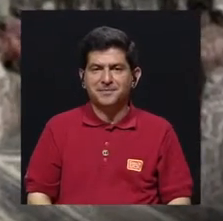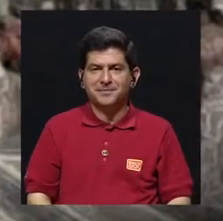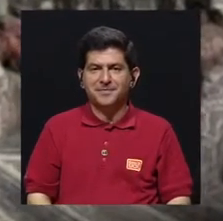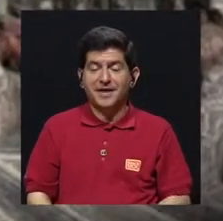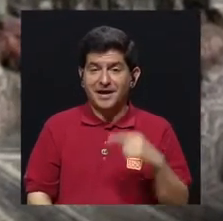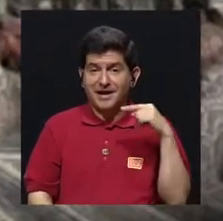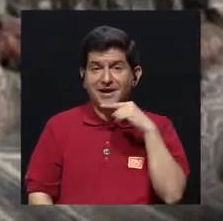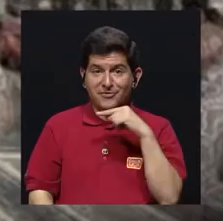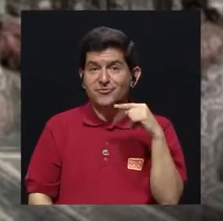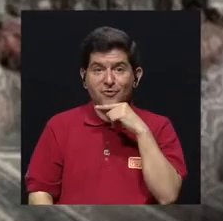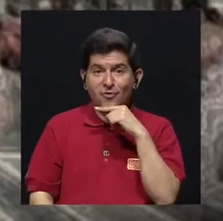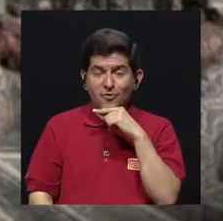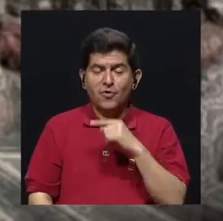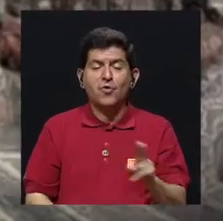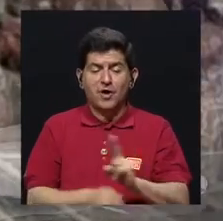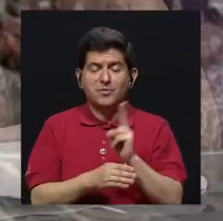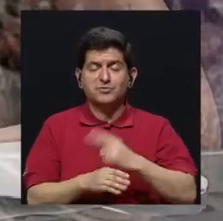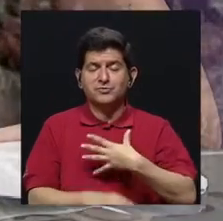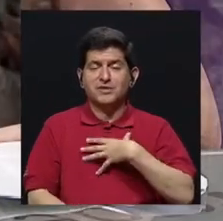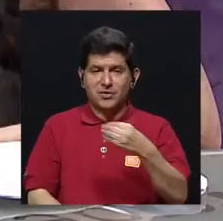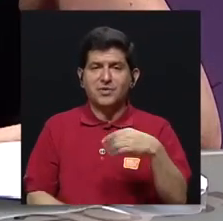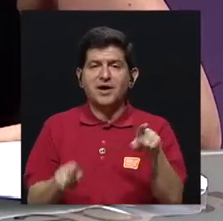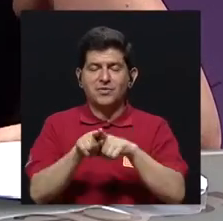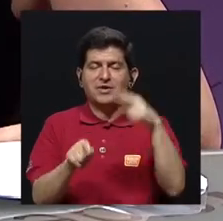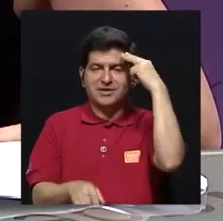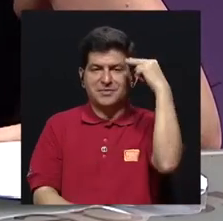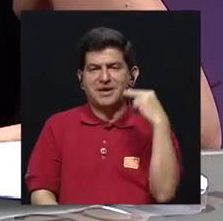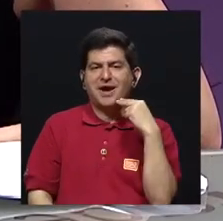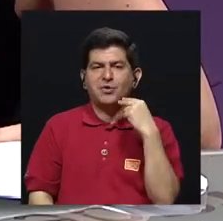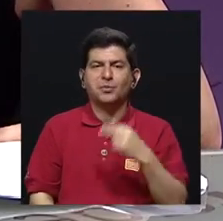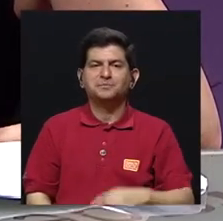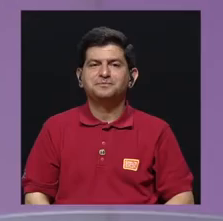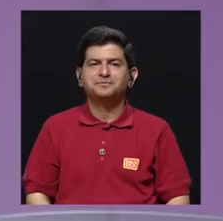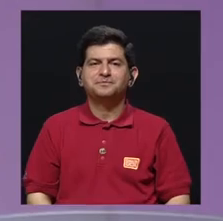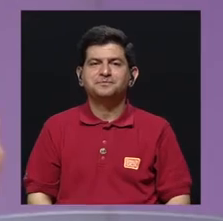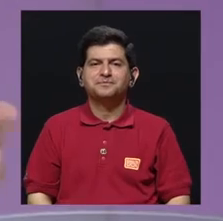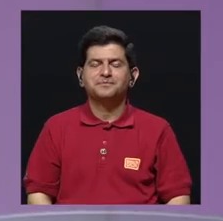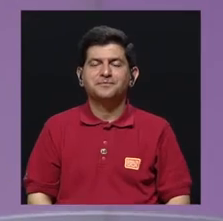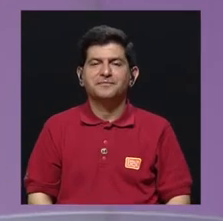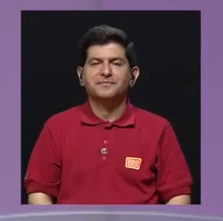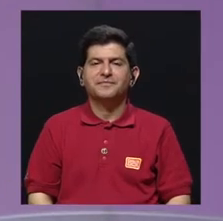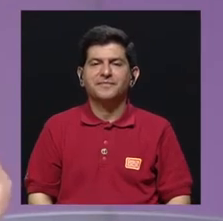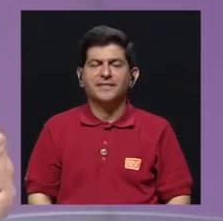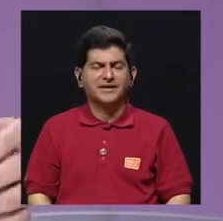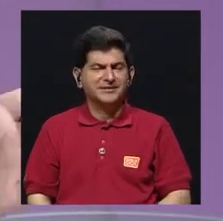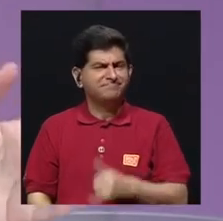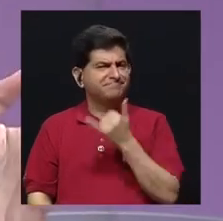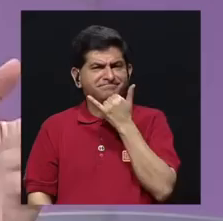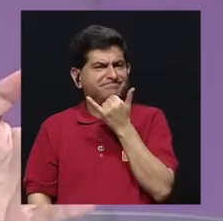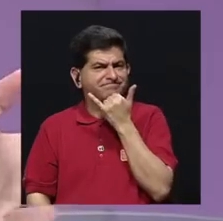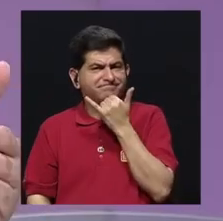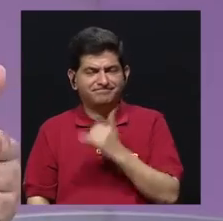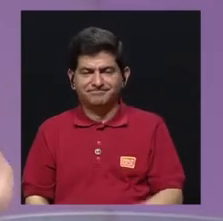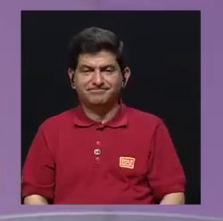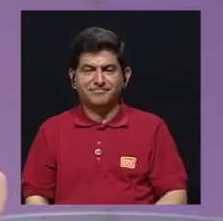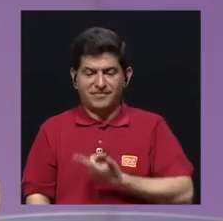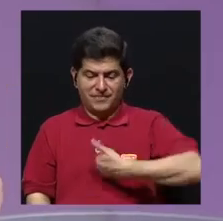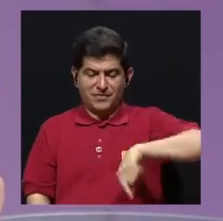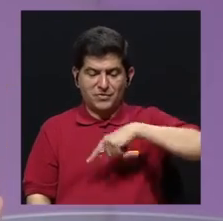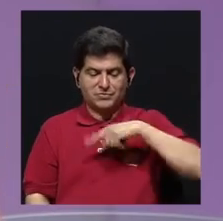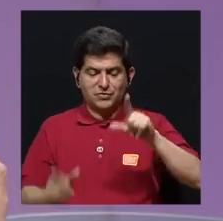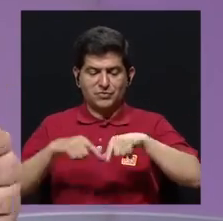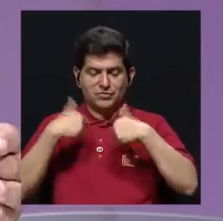también. Entonces, lo que sucede es que nosotras como grupo, como amigas, porque eso es lo que somos un grupo de